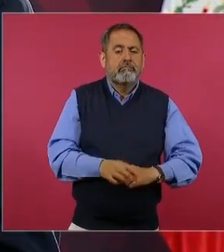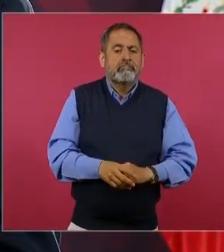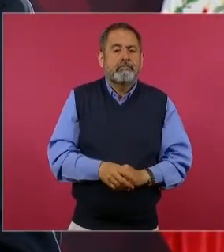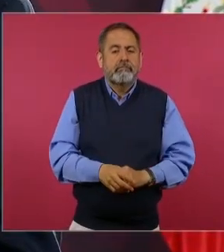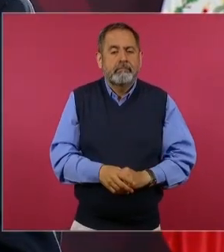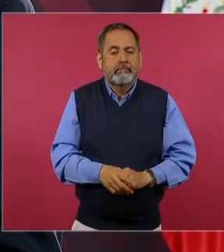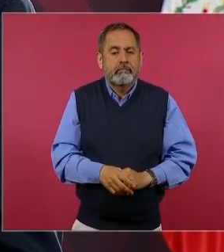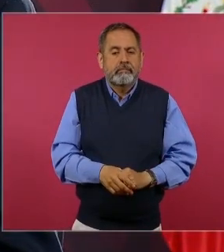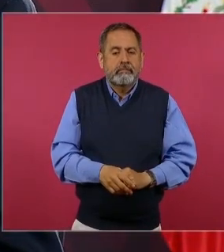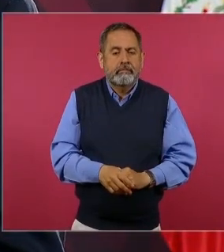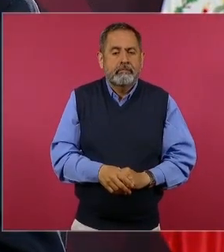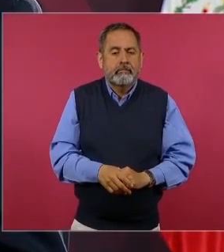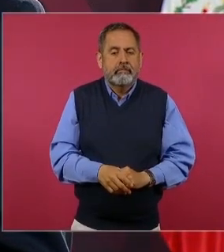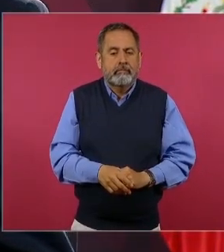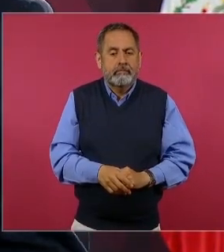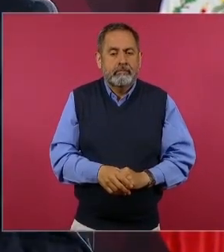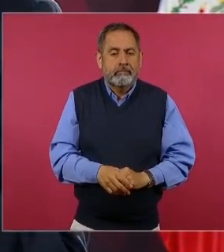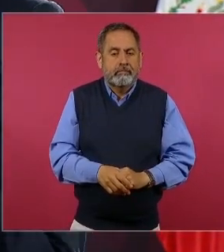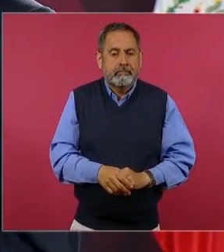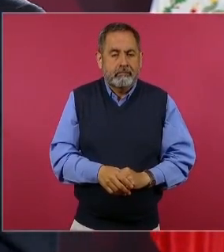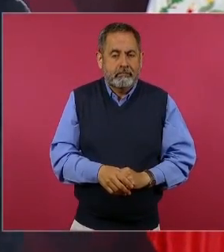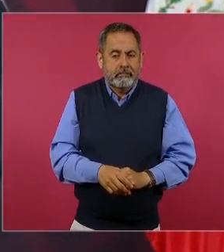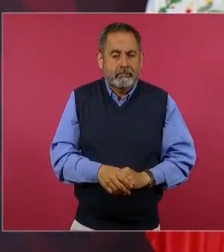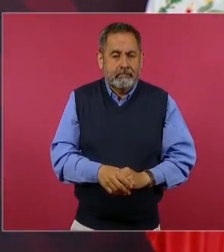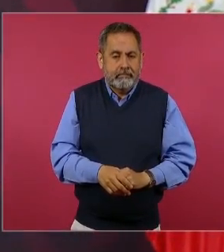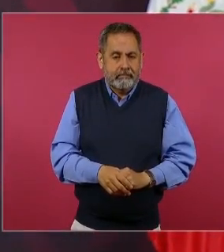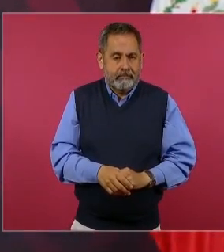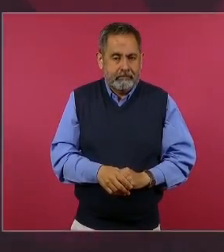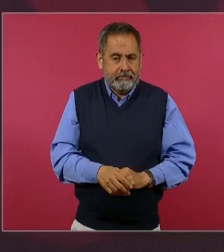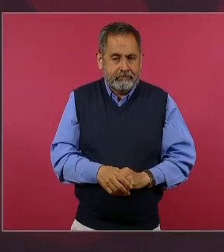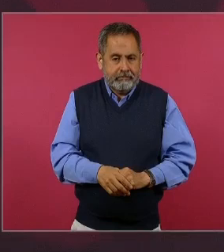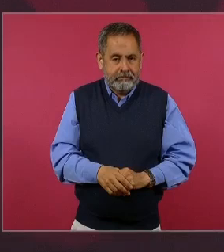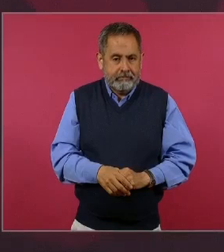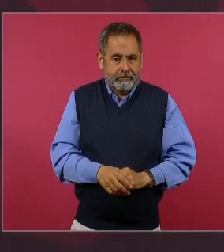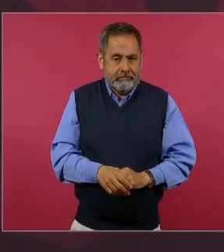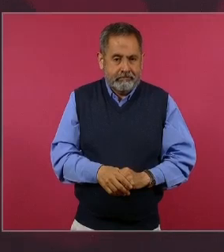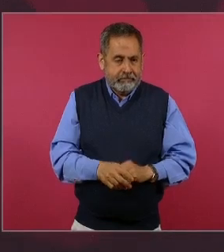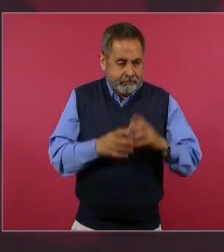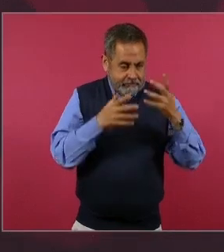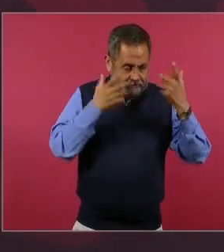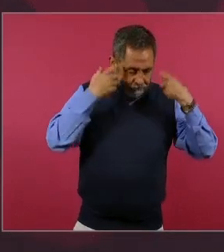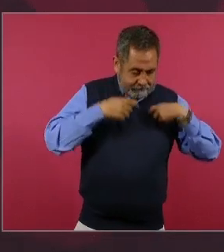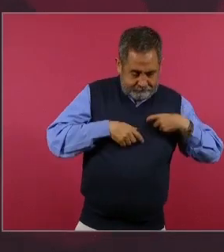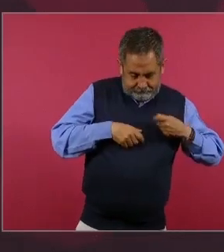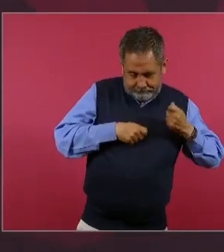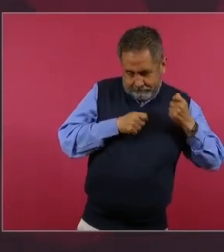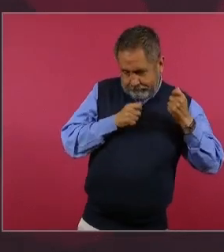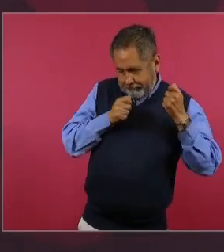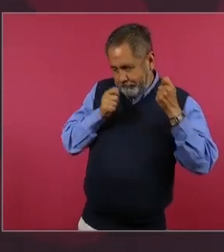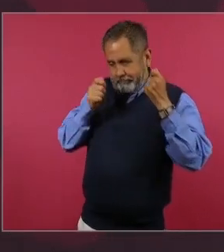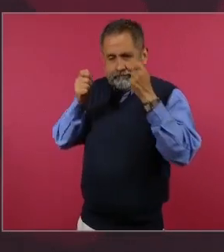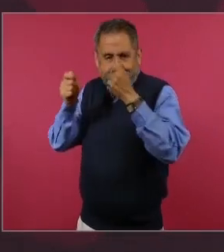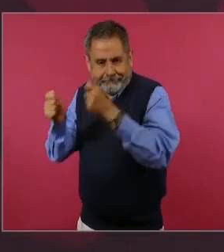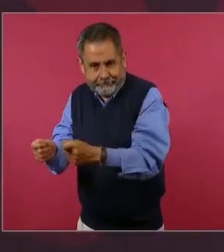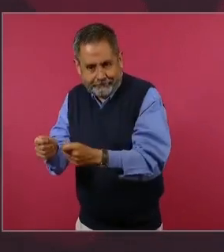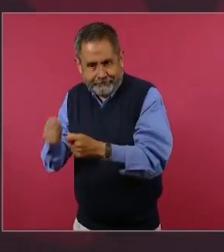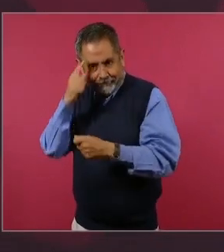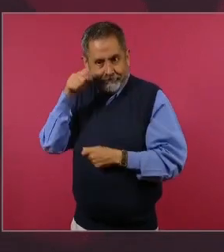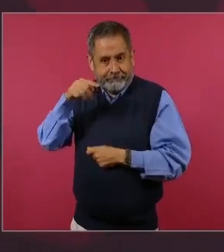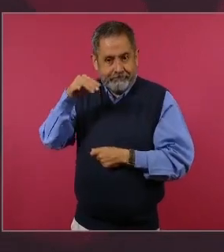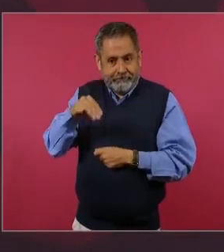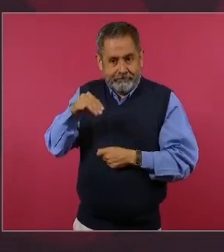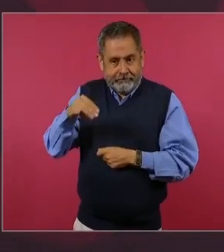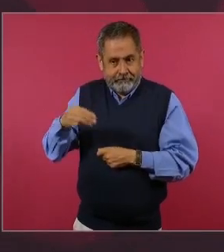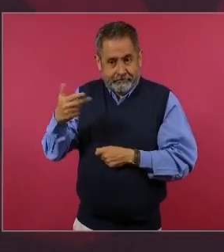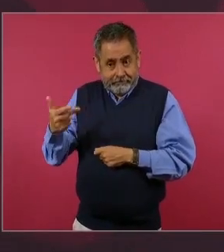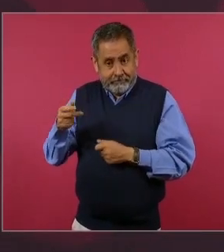Y ya en eso se le pone la banda a Miguel de la